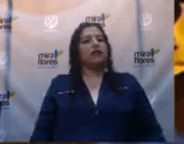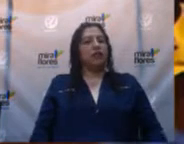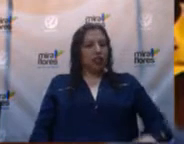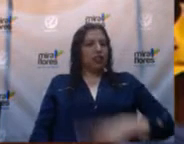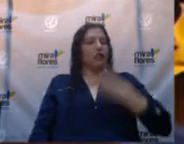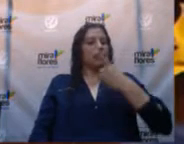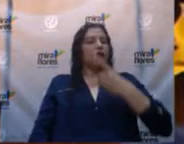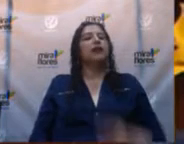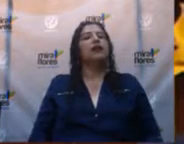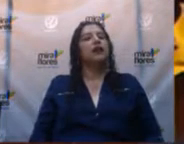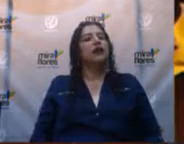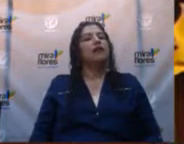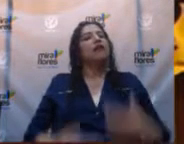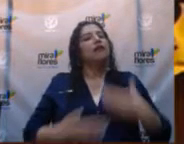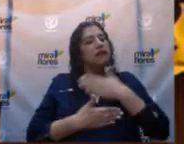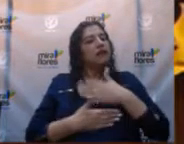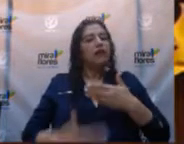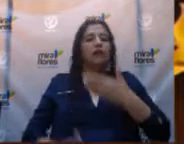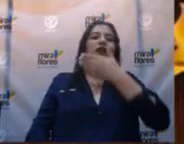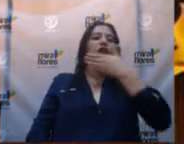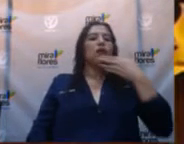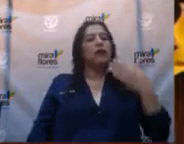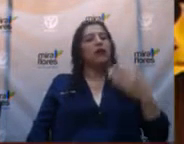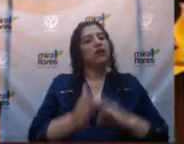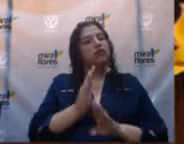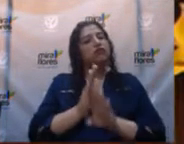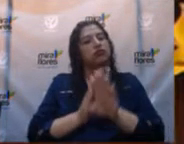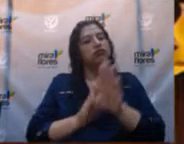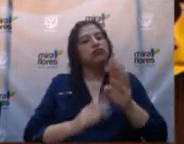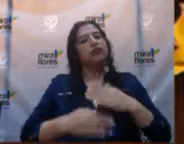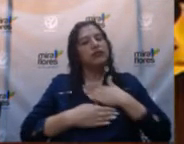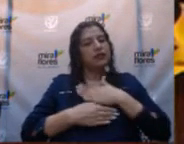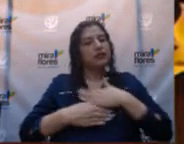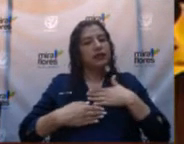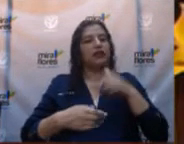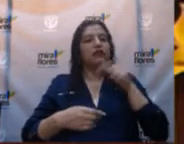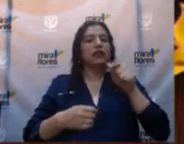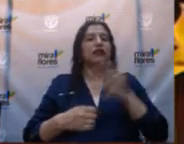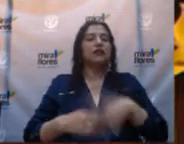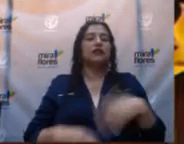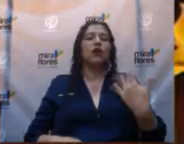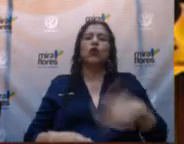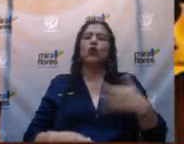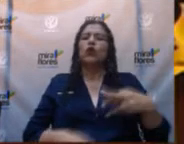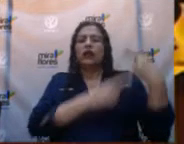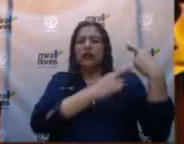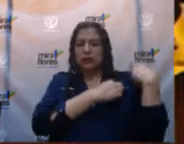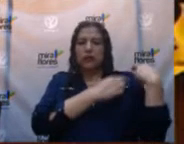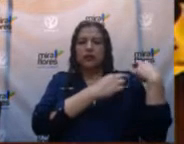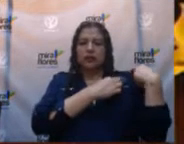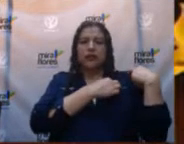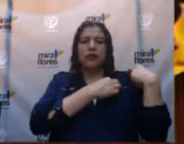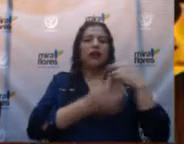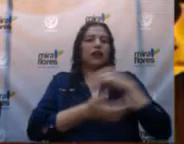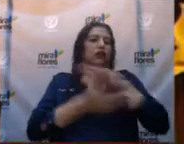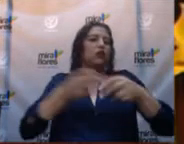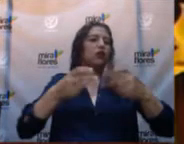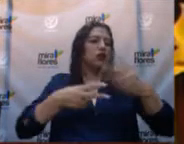deseándole los mejores parabienes y buenos augurios en la delicada responsabilidad que el pueblo le ha